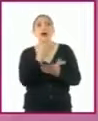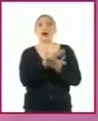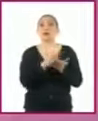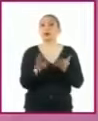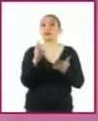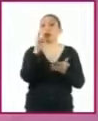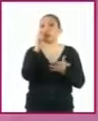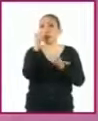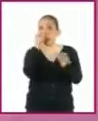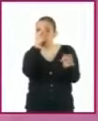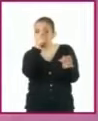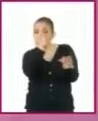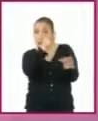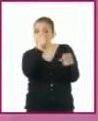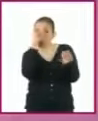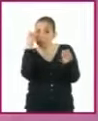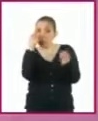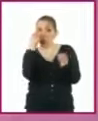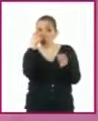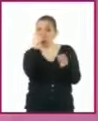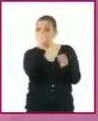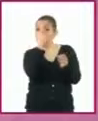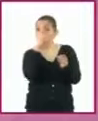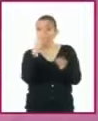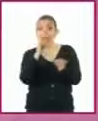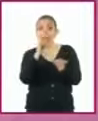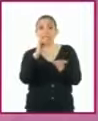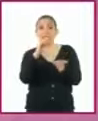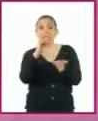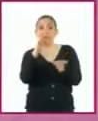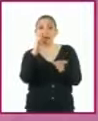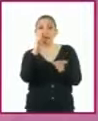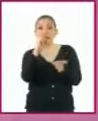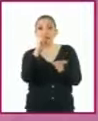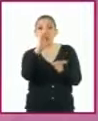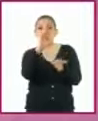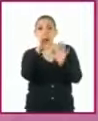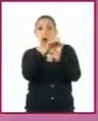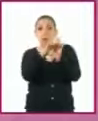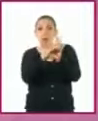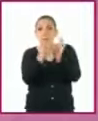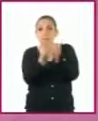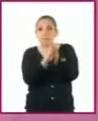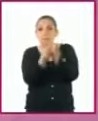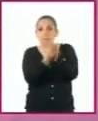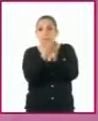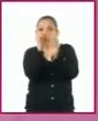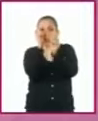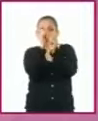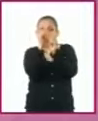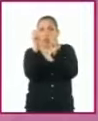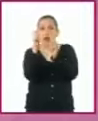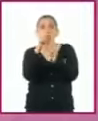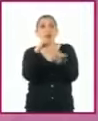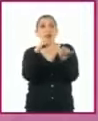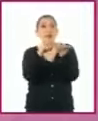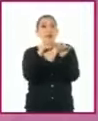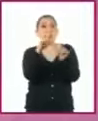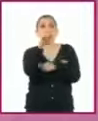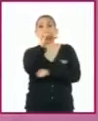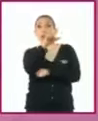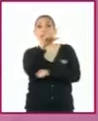si vemos con lupa el iris de ambos ojos, podrás apreciar el código secreto que el artista colocó, como las letras